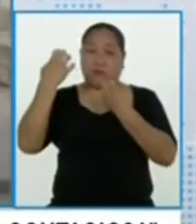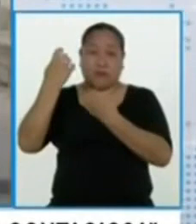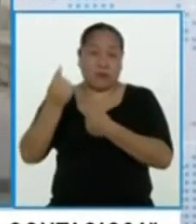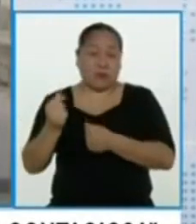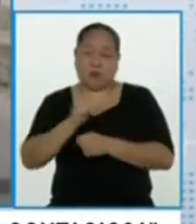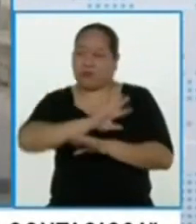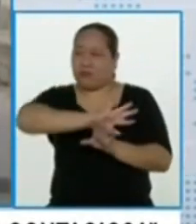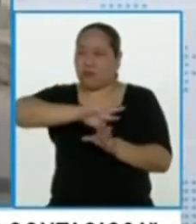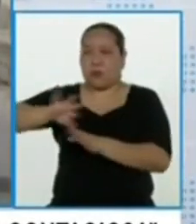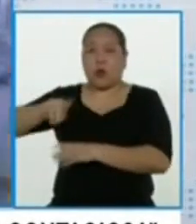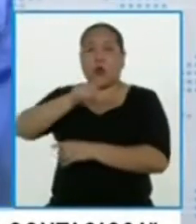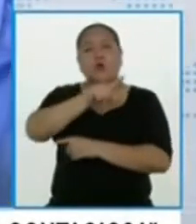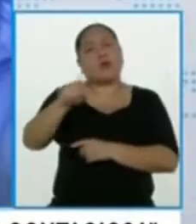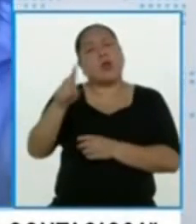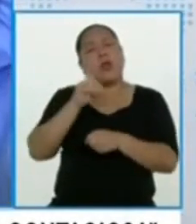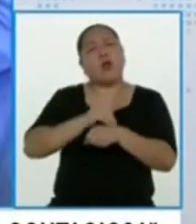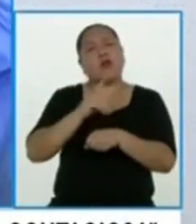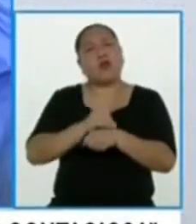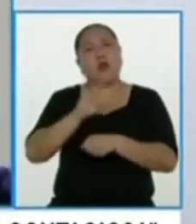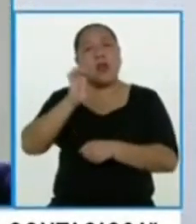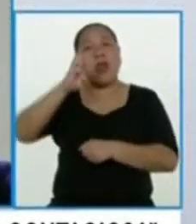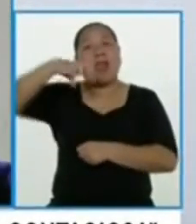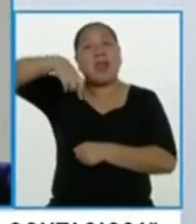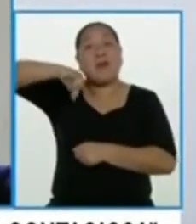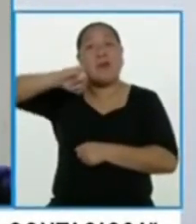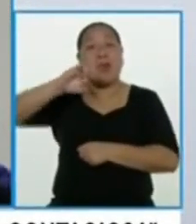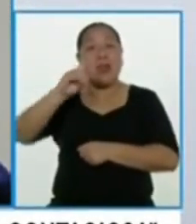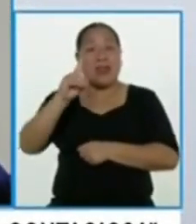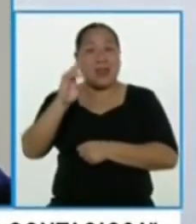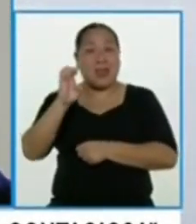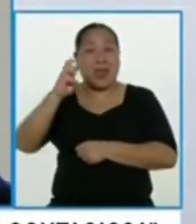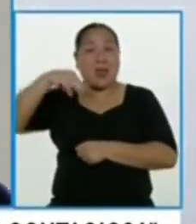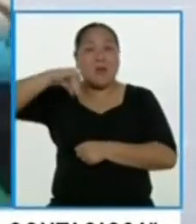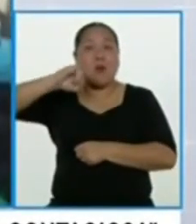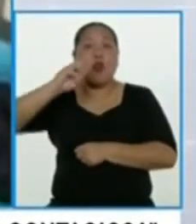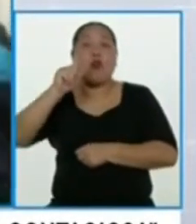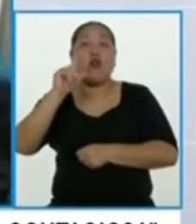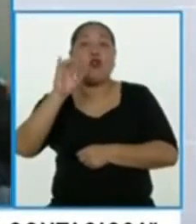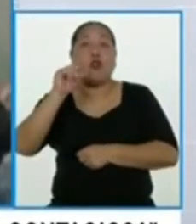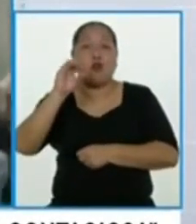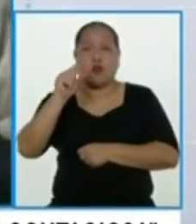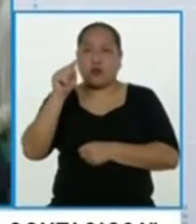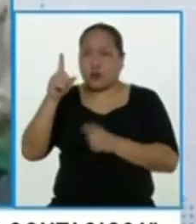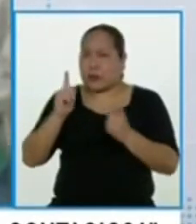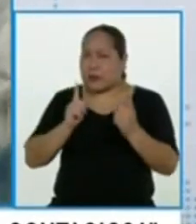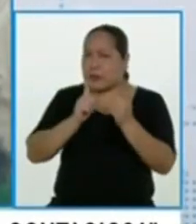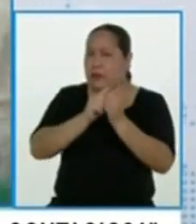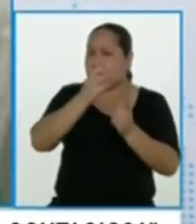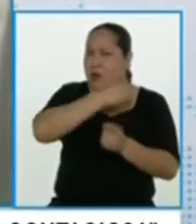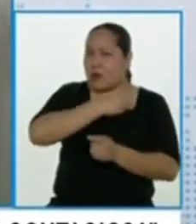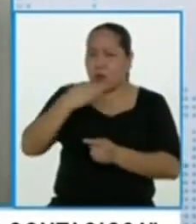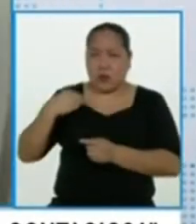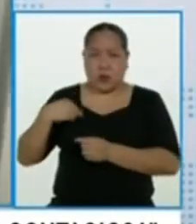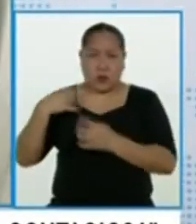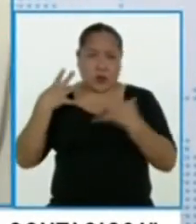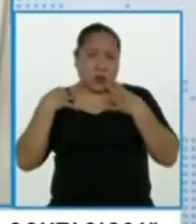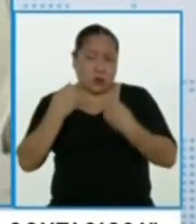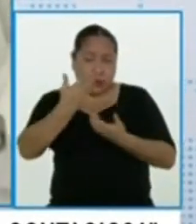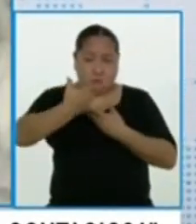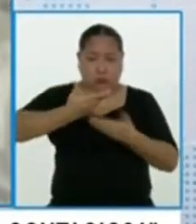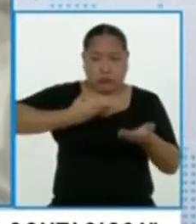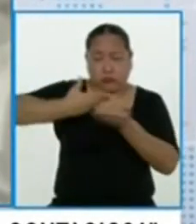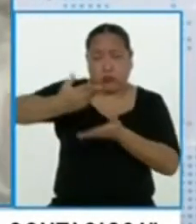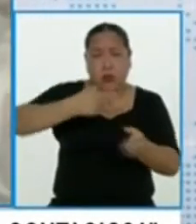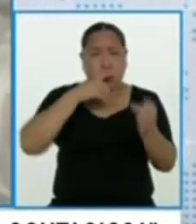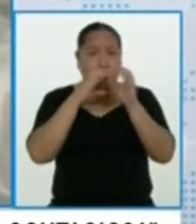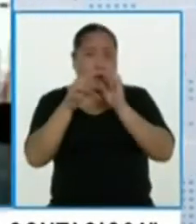si ustedes, los epidemiólogos, ¿no? Están acercándose al Ejecutivo, a la ministra de Salud, están teniendo algún diálogo,